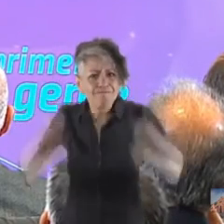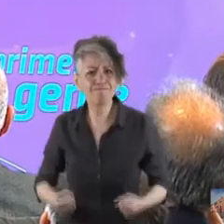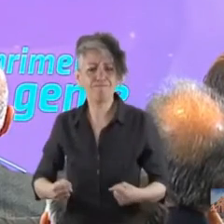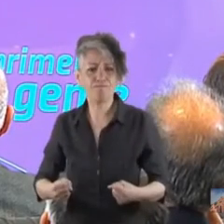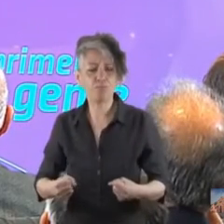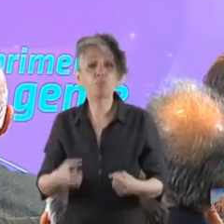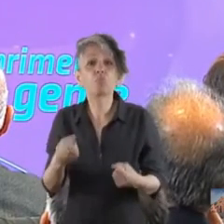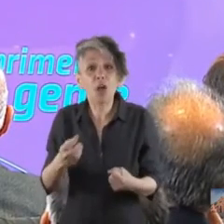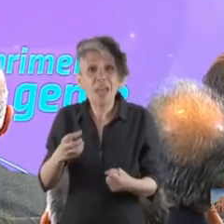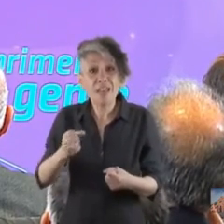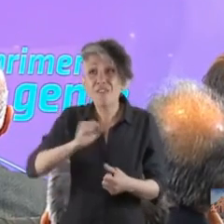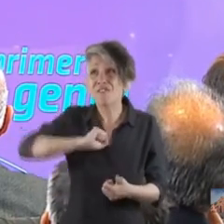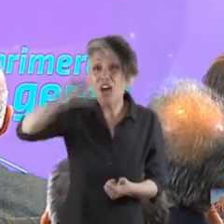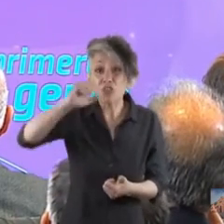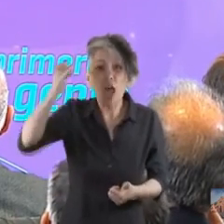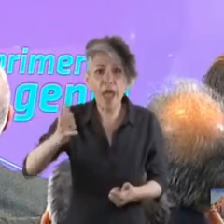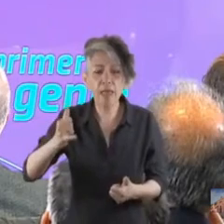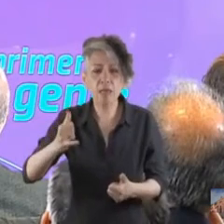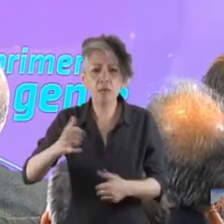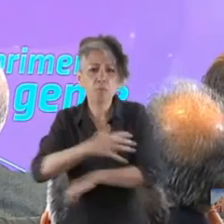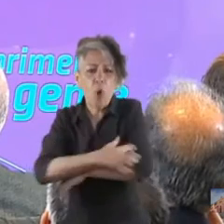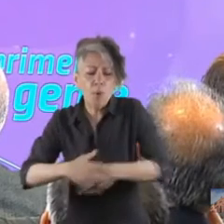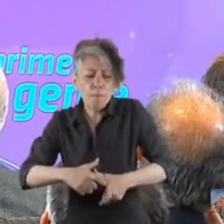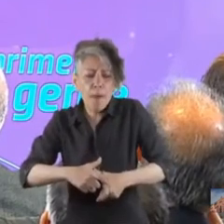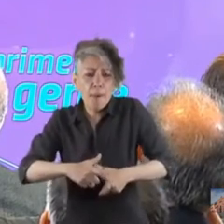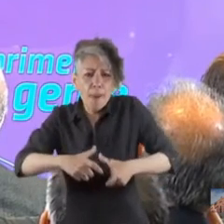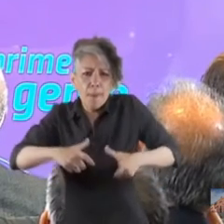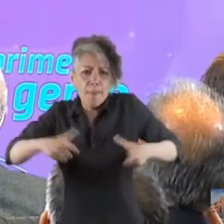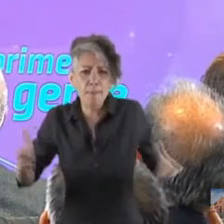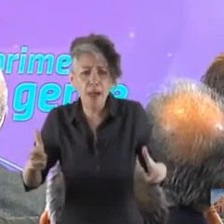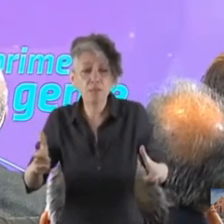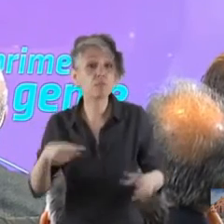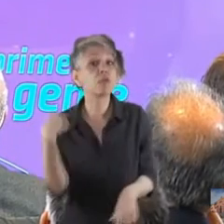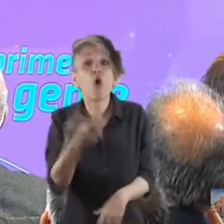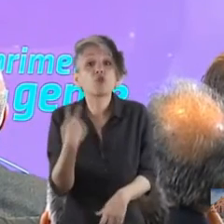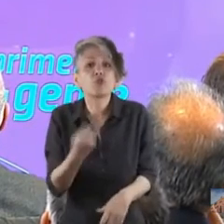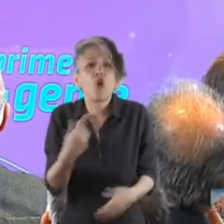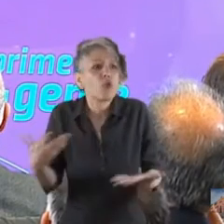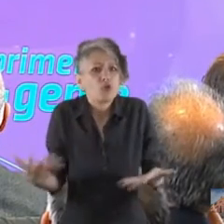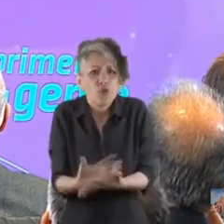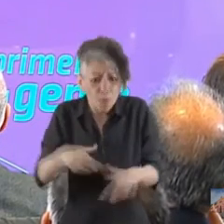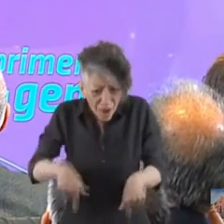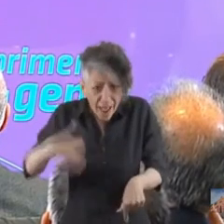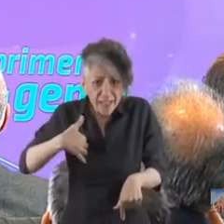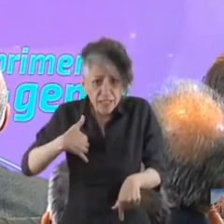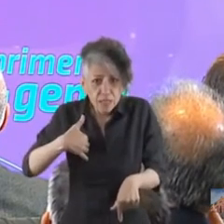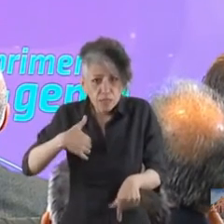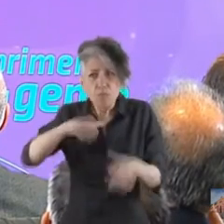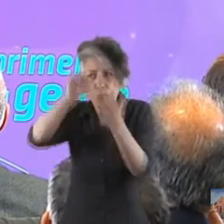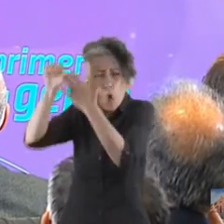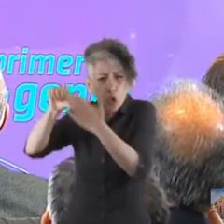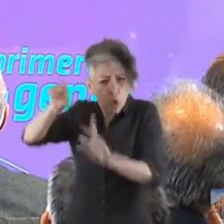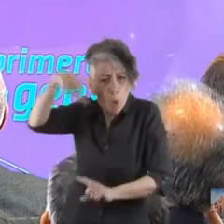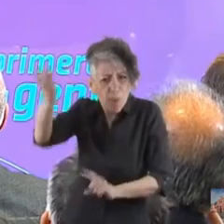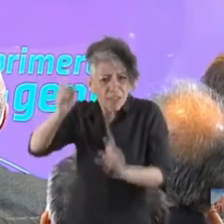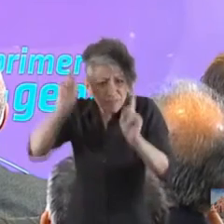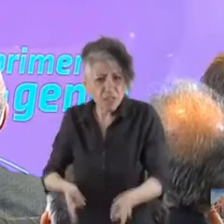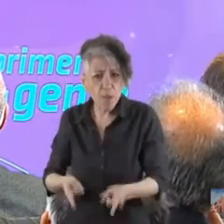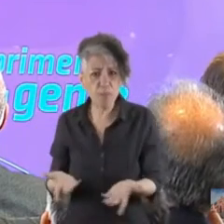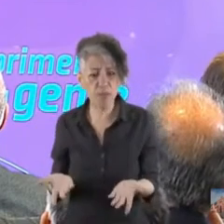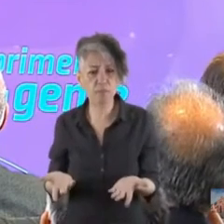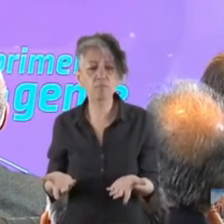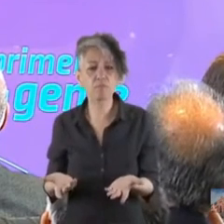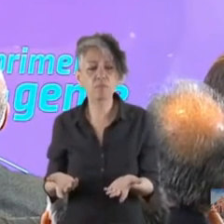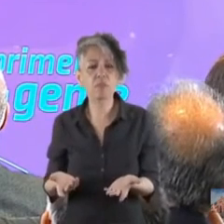pobreza que puede tener cualquier país lo sufrimos en la argentina y lo está sufriendo el mundo el conjunto de